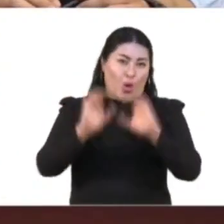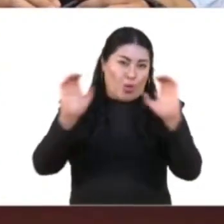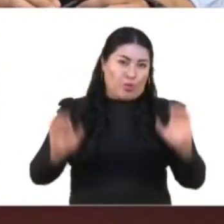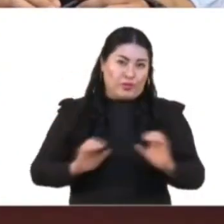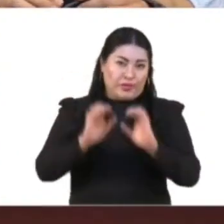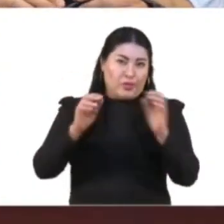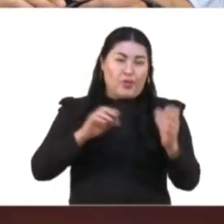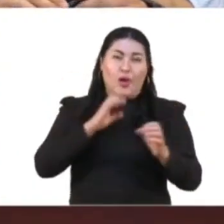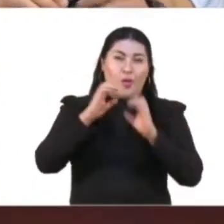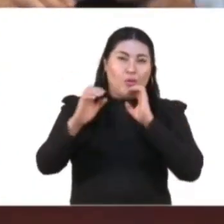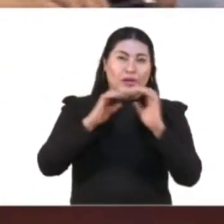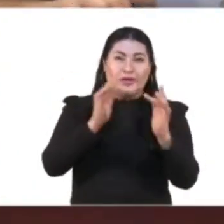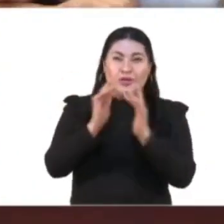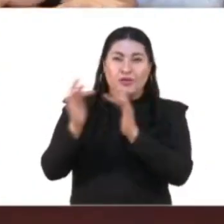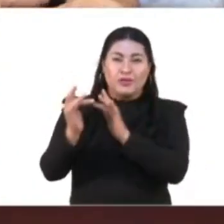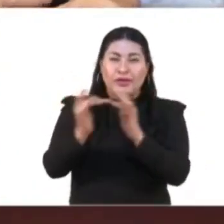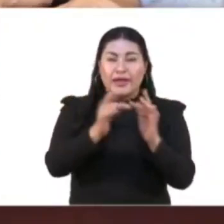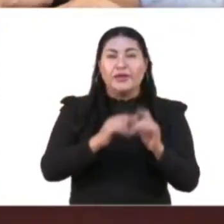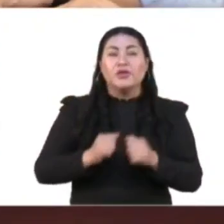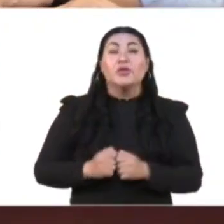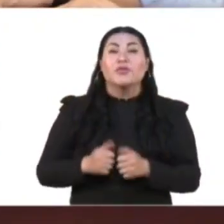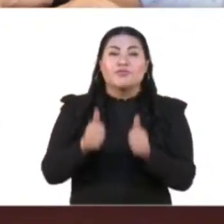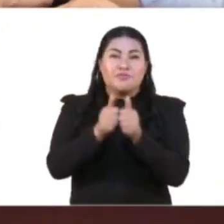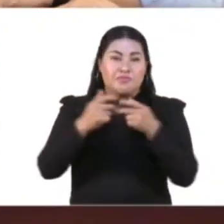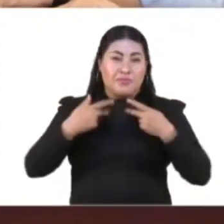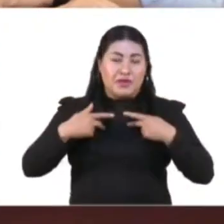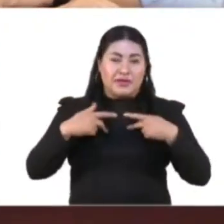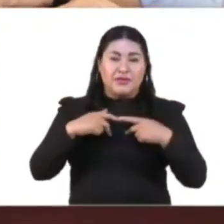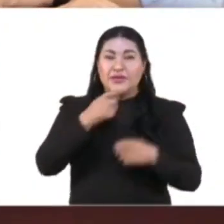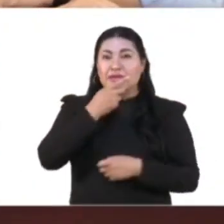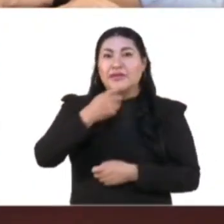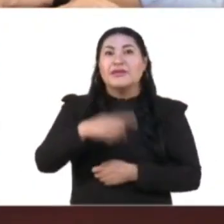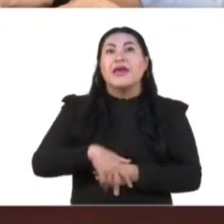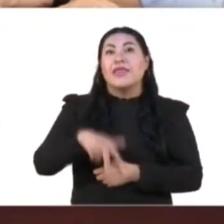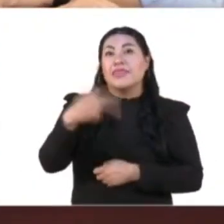Comunicaciones y Contacto Ciudadano precisa que se activaron